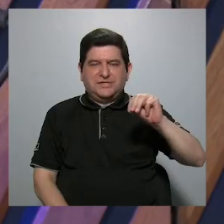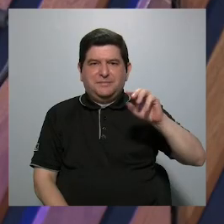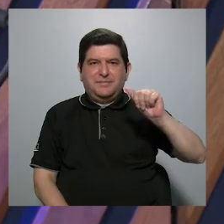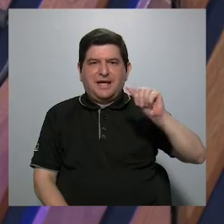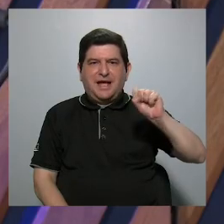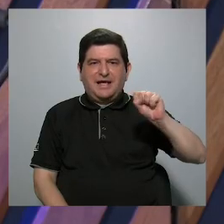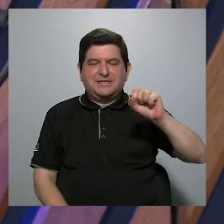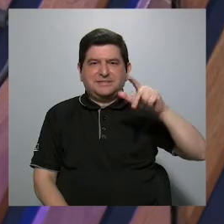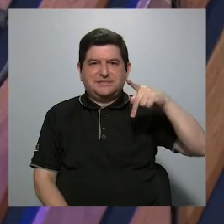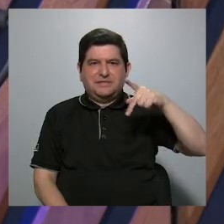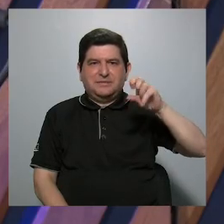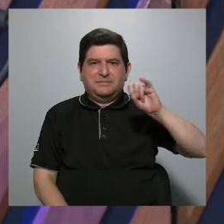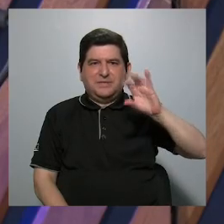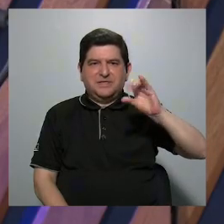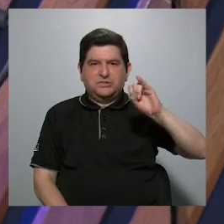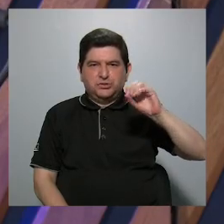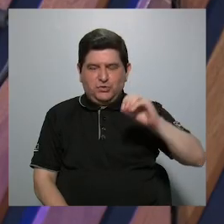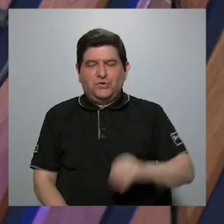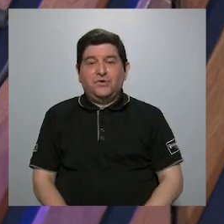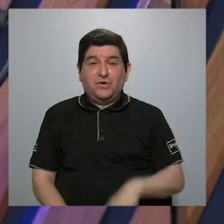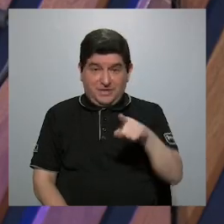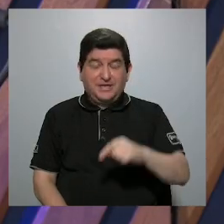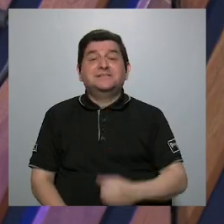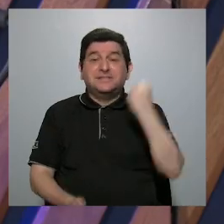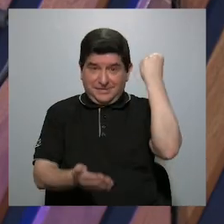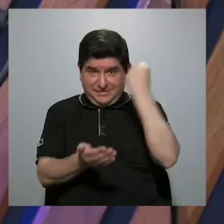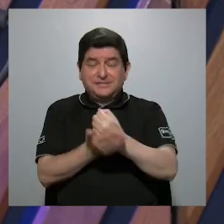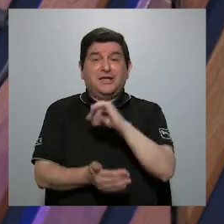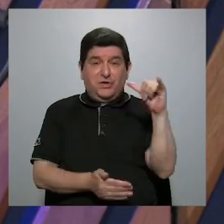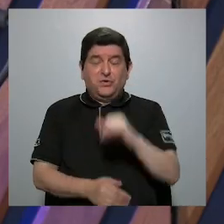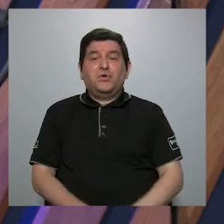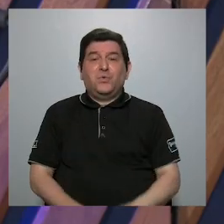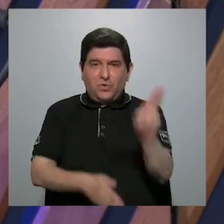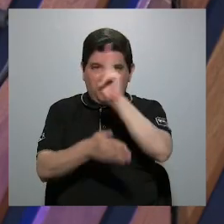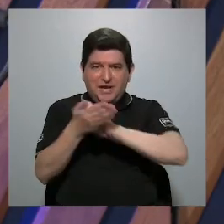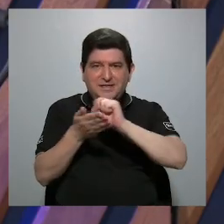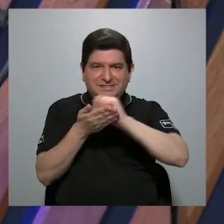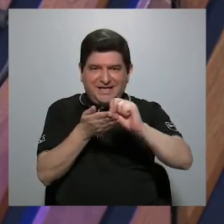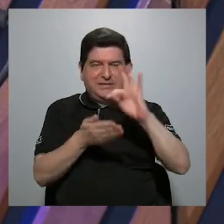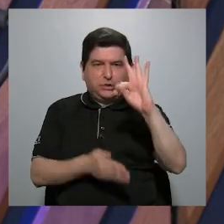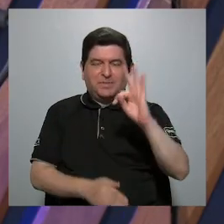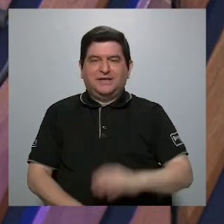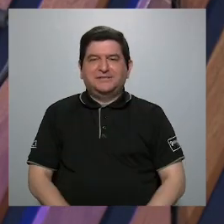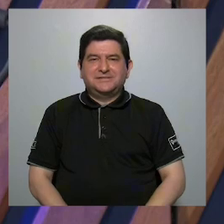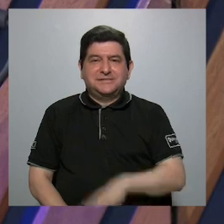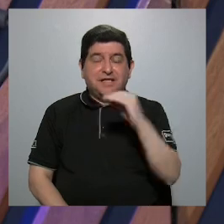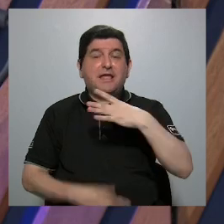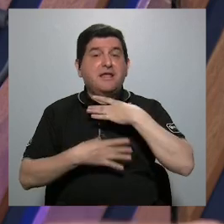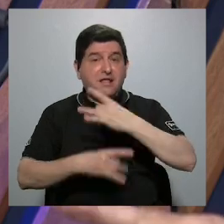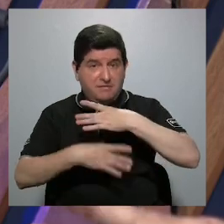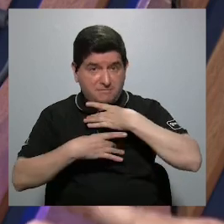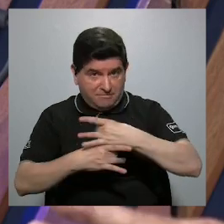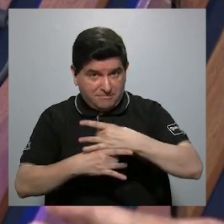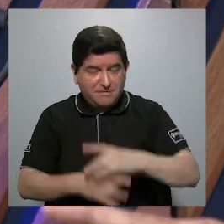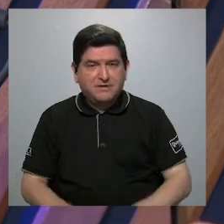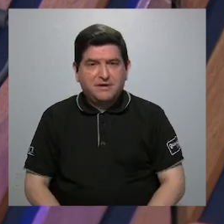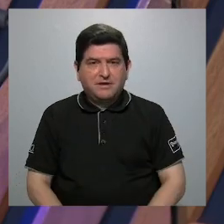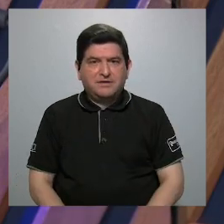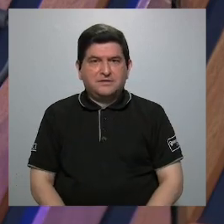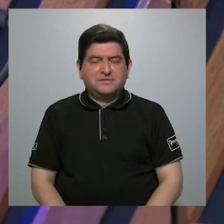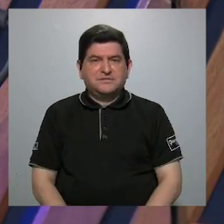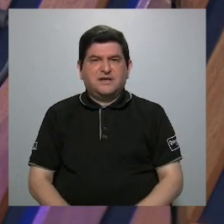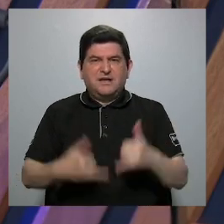Ese es el escudo y el sello de la Universidad de Santo Tomás. Y hay una cosa muy interesante, porque